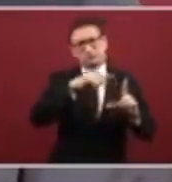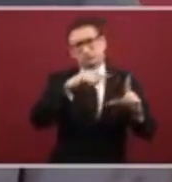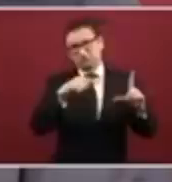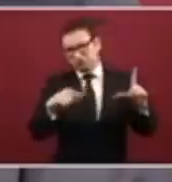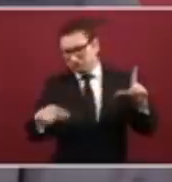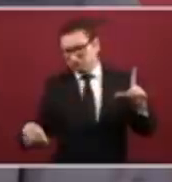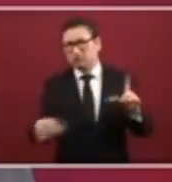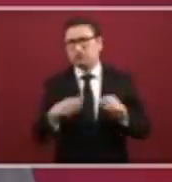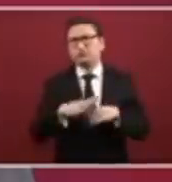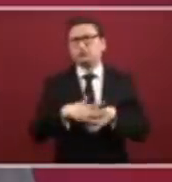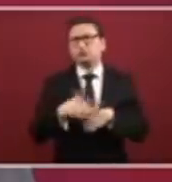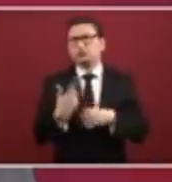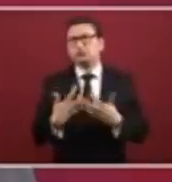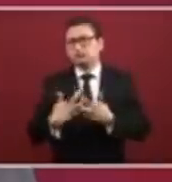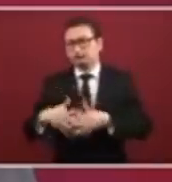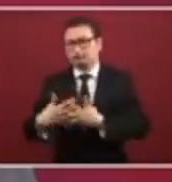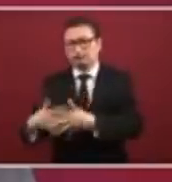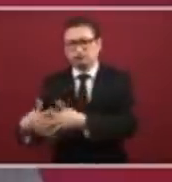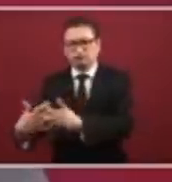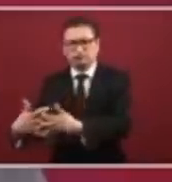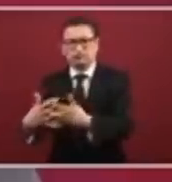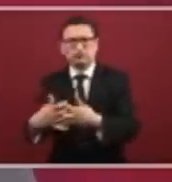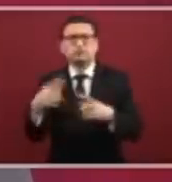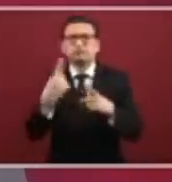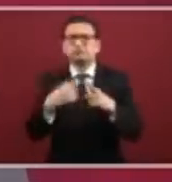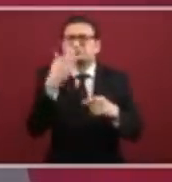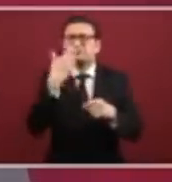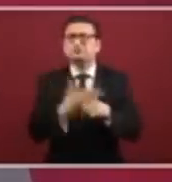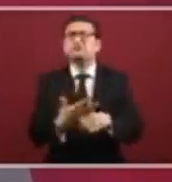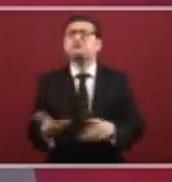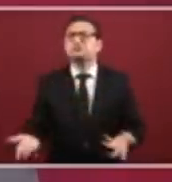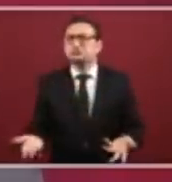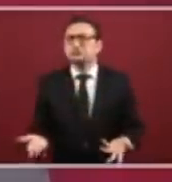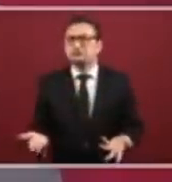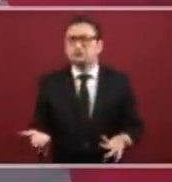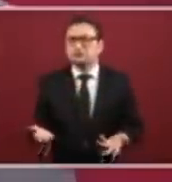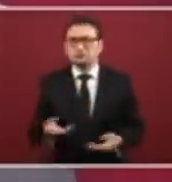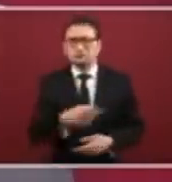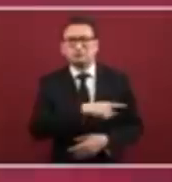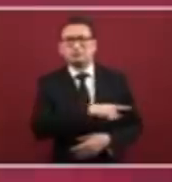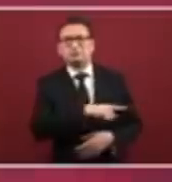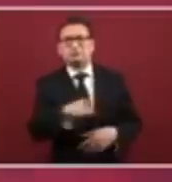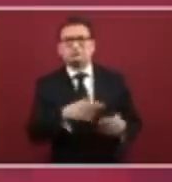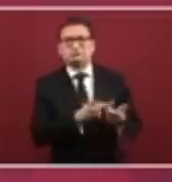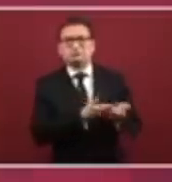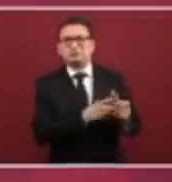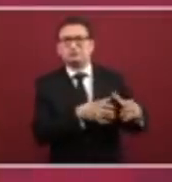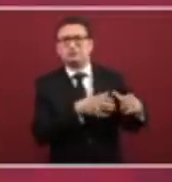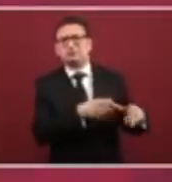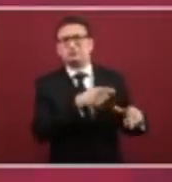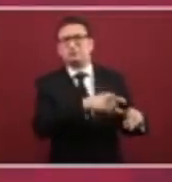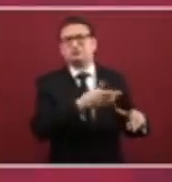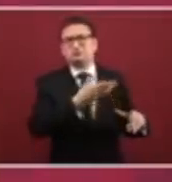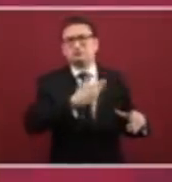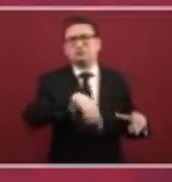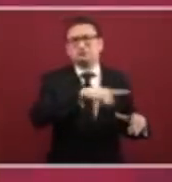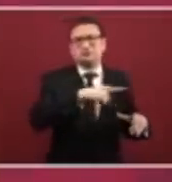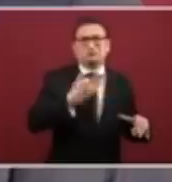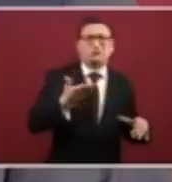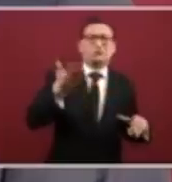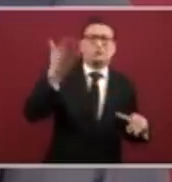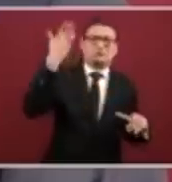en la producción. ¿Quiénes son los responsables? Pues ellos, los